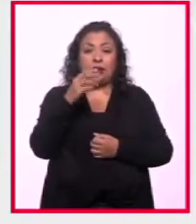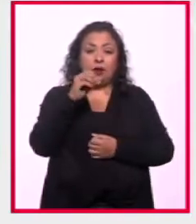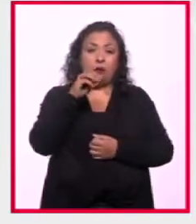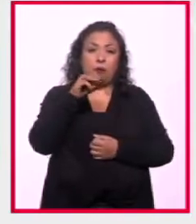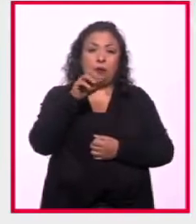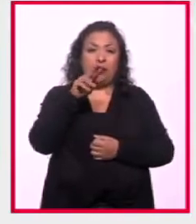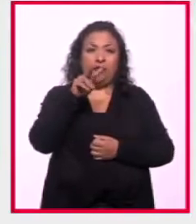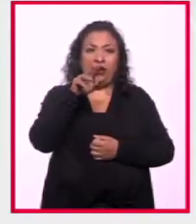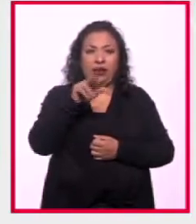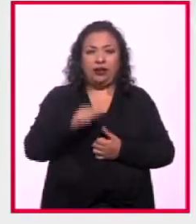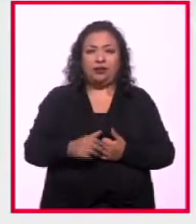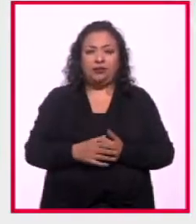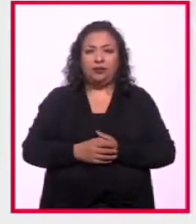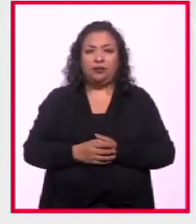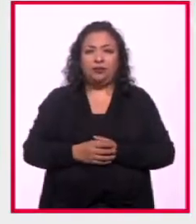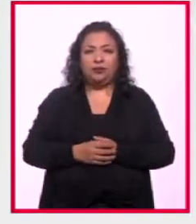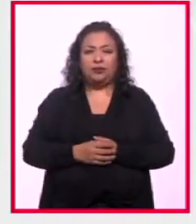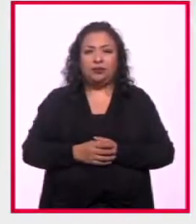marbella